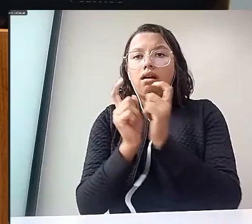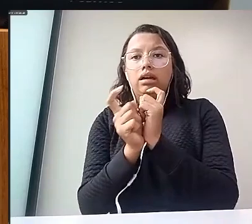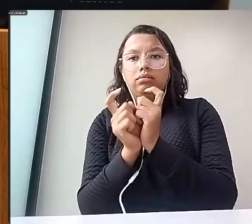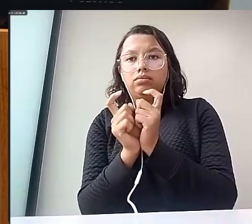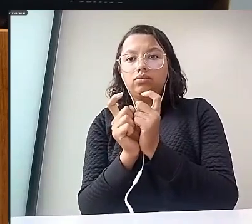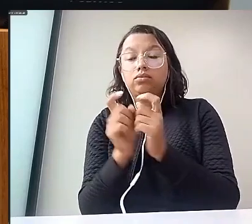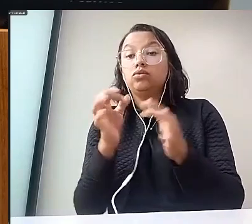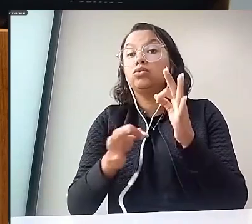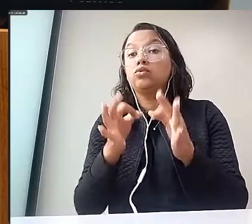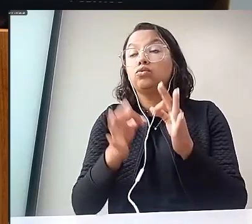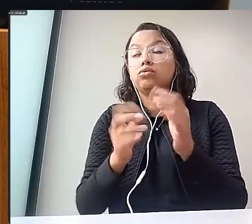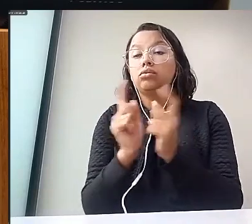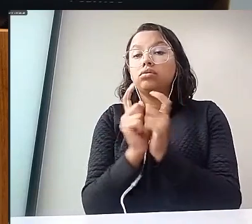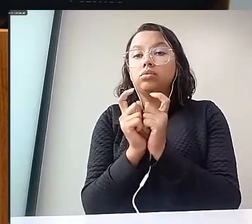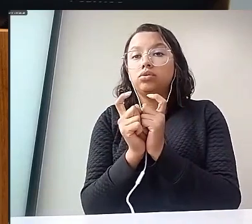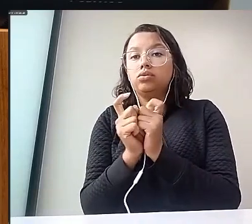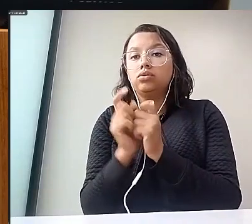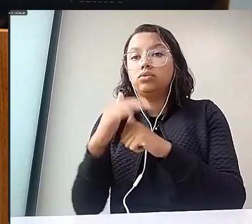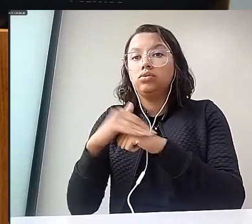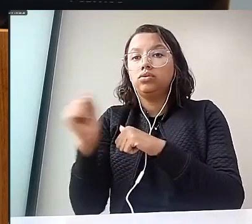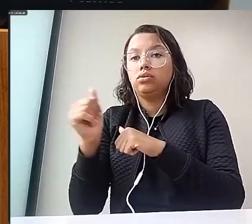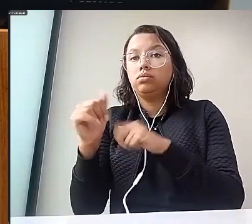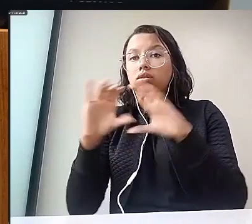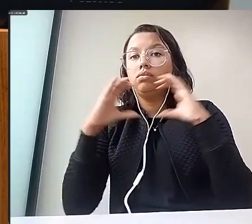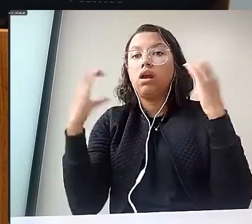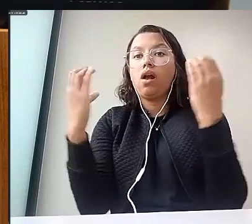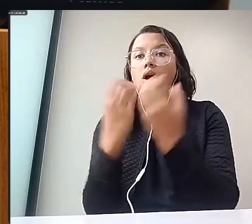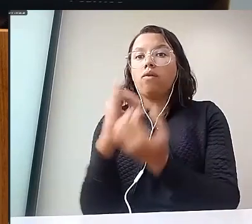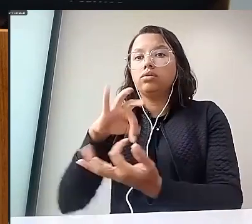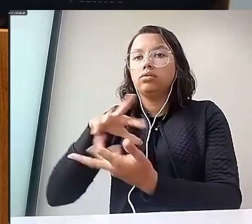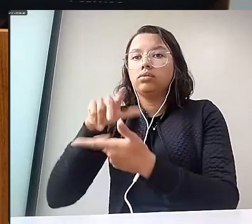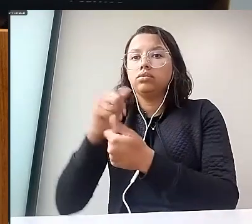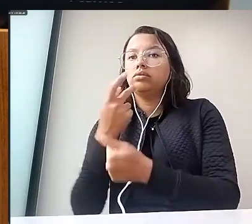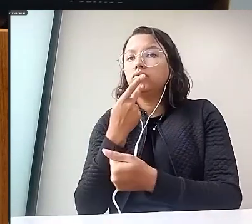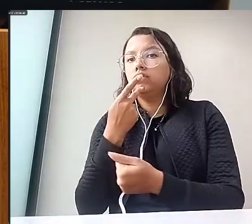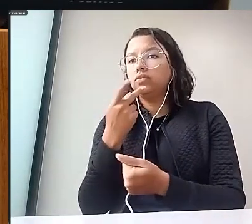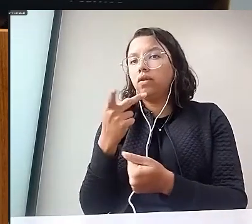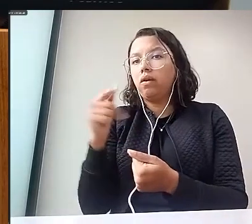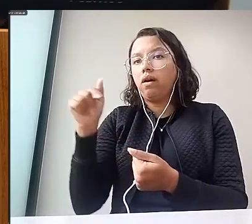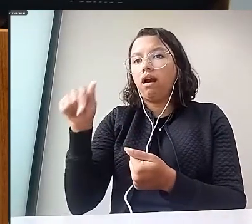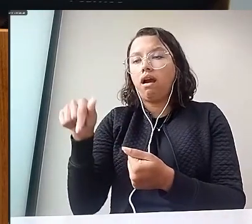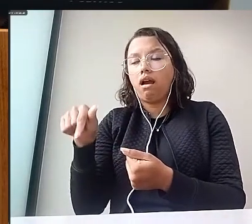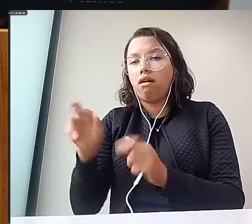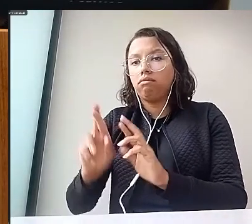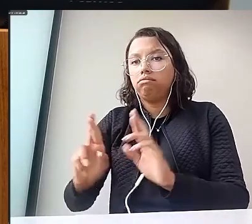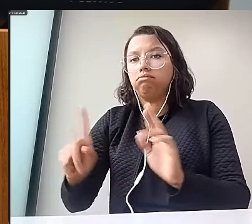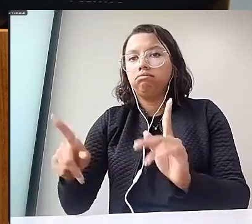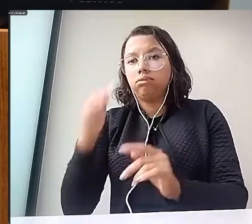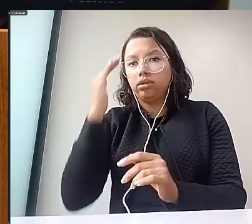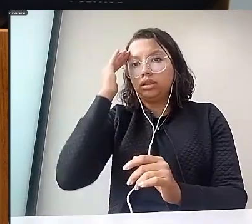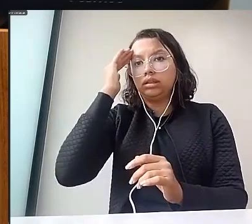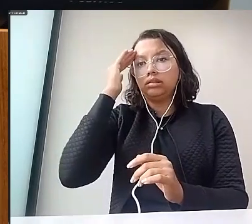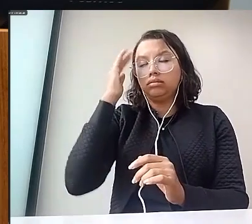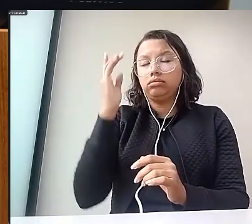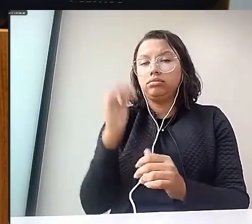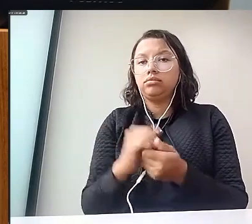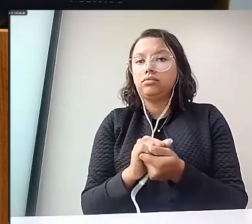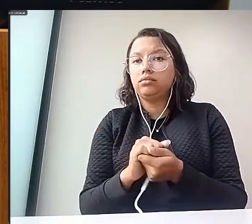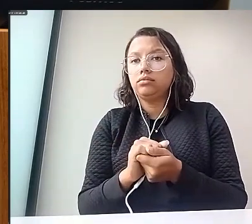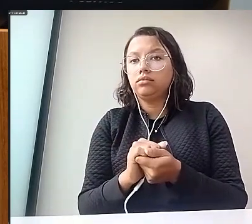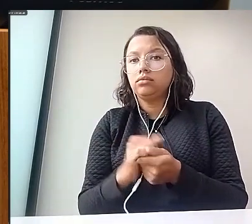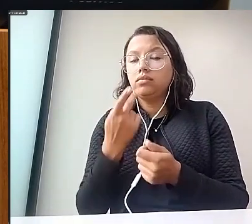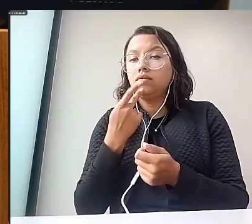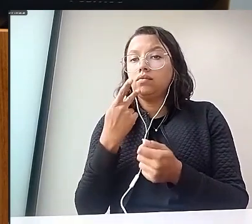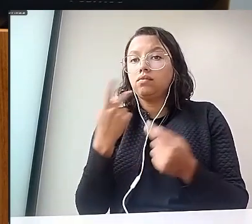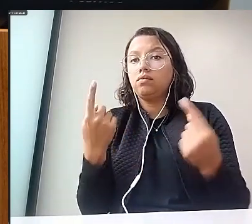utilizar, invocar una convención internacional y decir, ese acto administrativo, ese acto de derecho privado, contradice